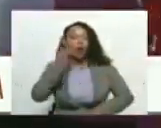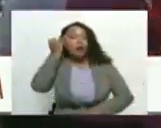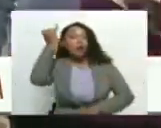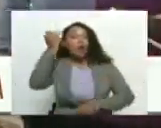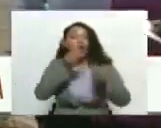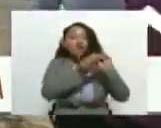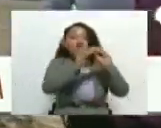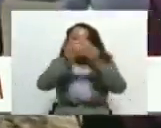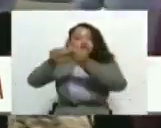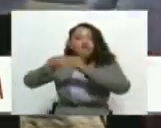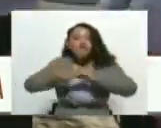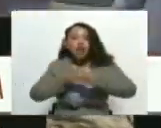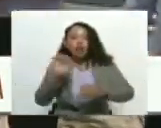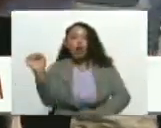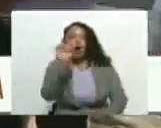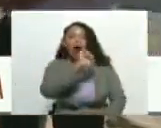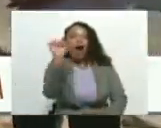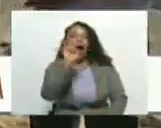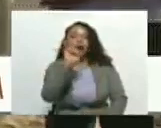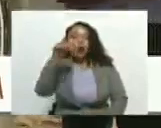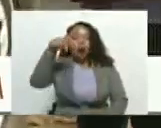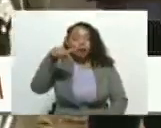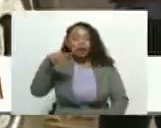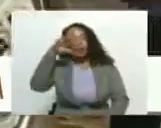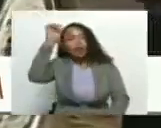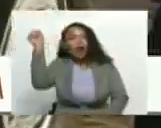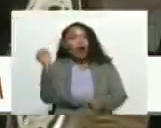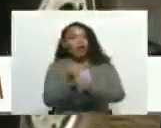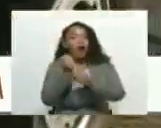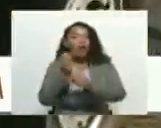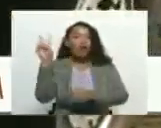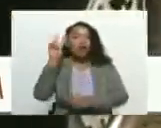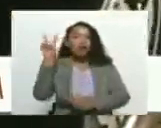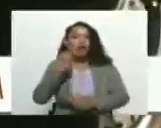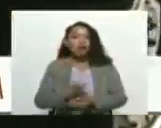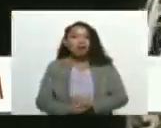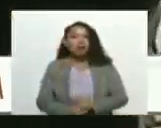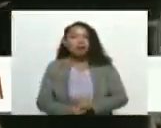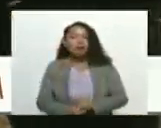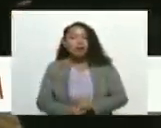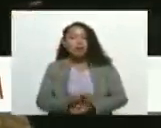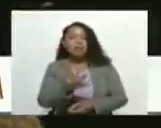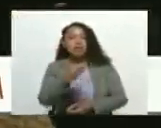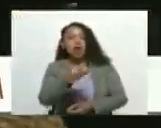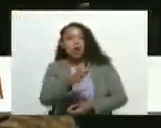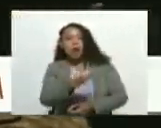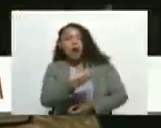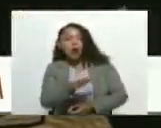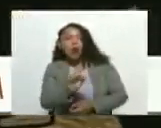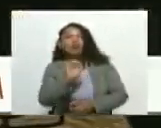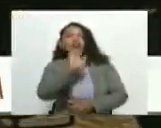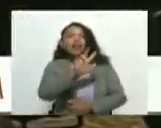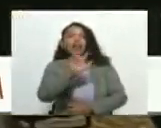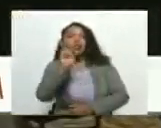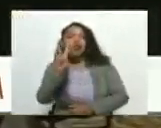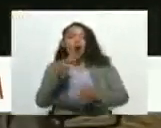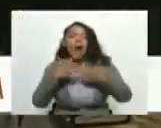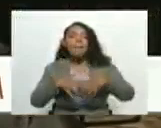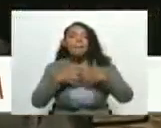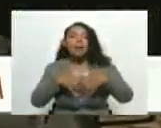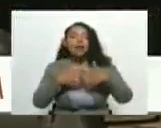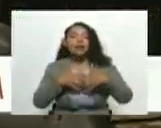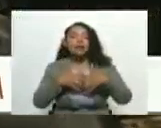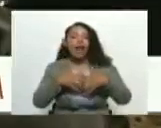nuestros vehículos que van a servir para la agricultura. Son aproximadamente 32 empresas a nivel